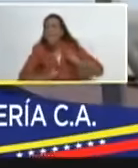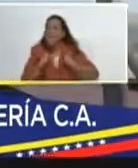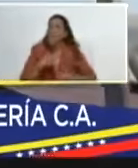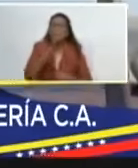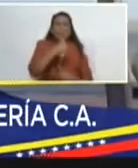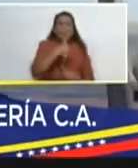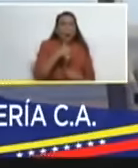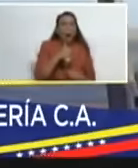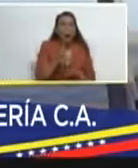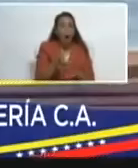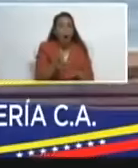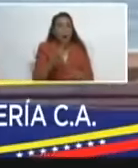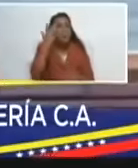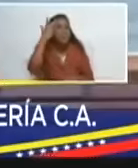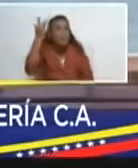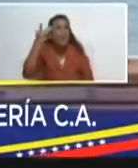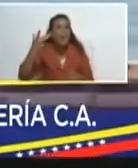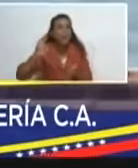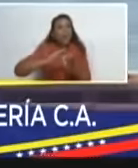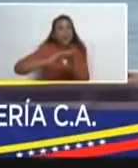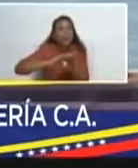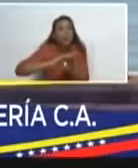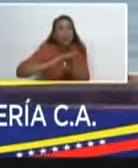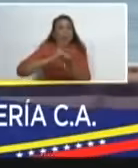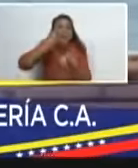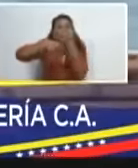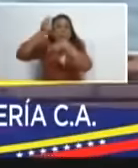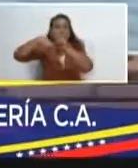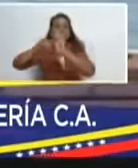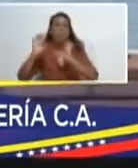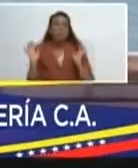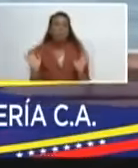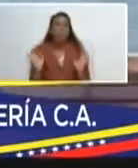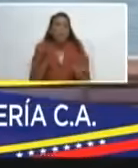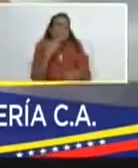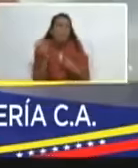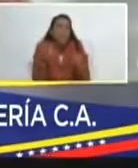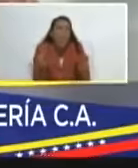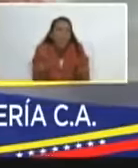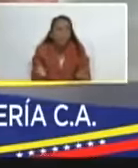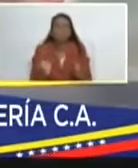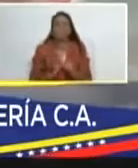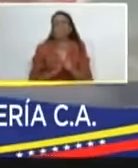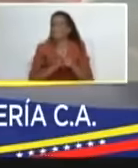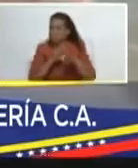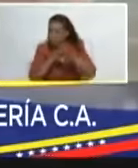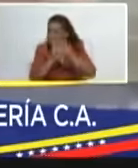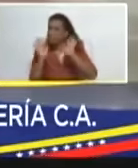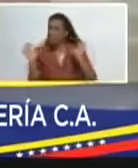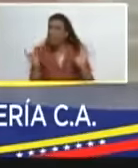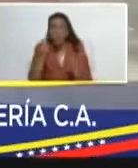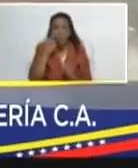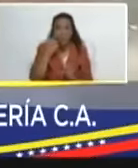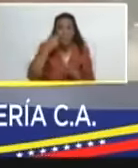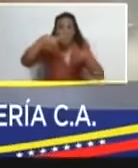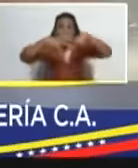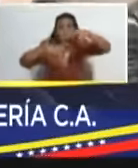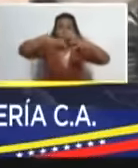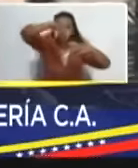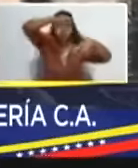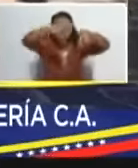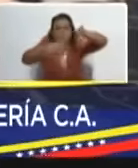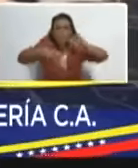se ha convertido en una solución. ¿De qué manera? Vemos nosotros con